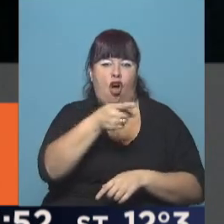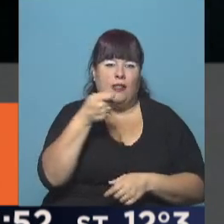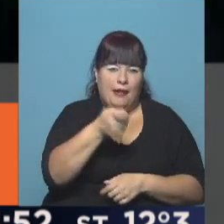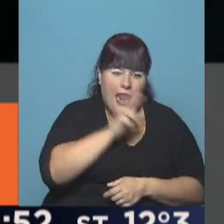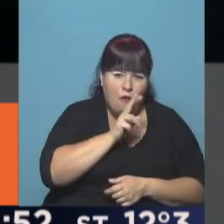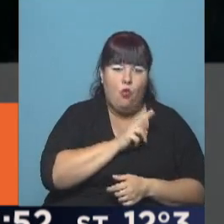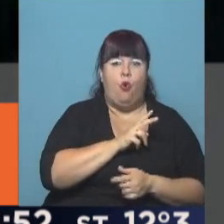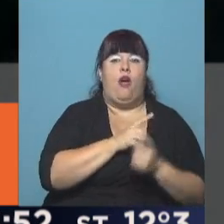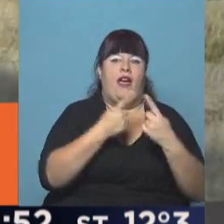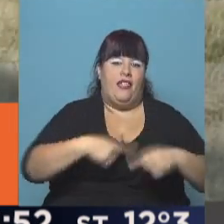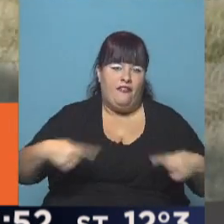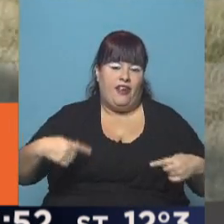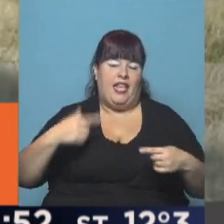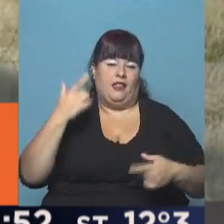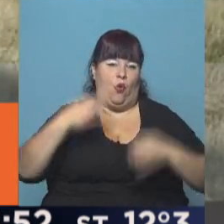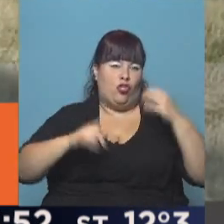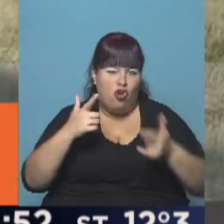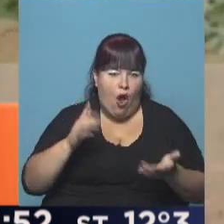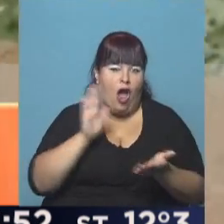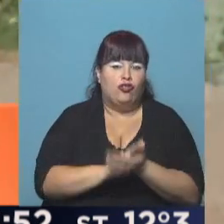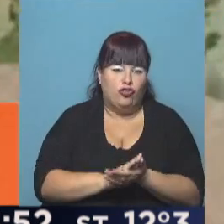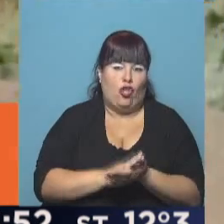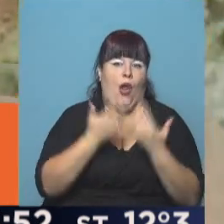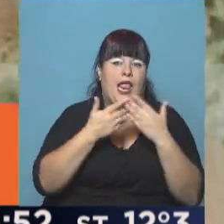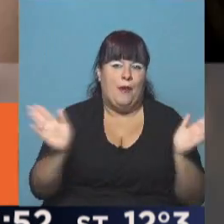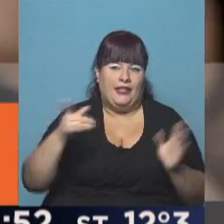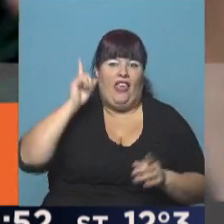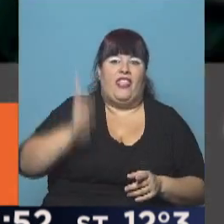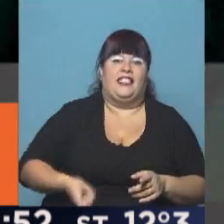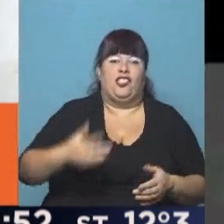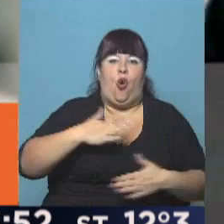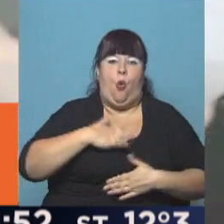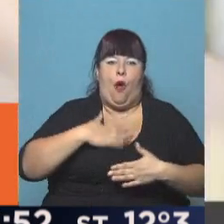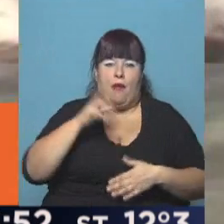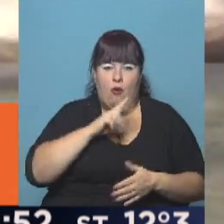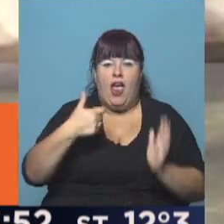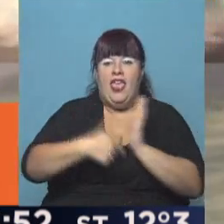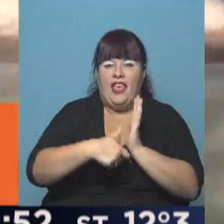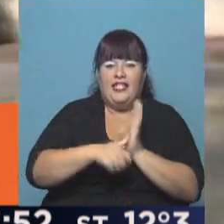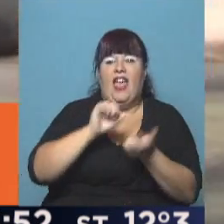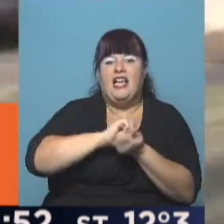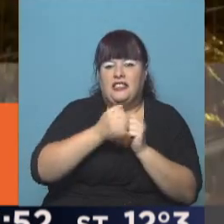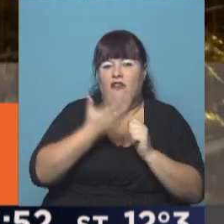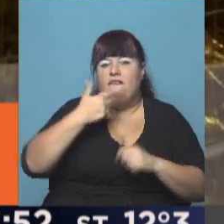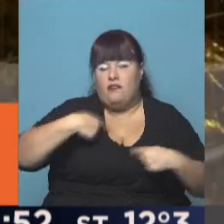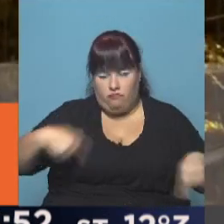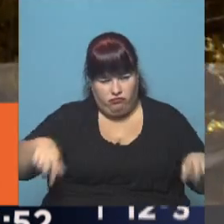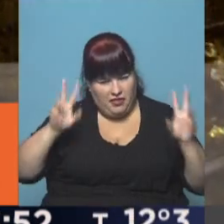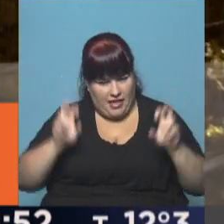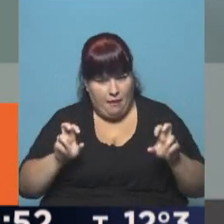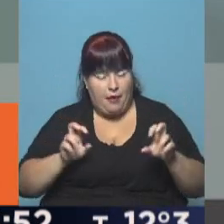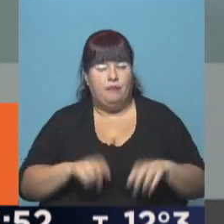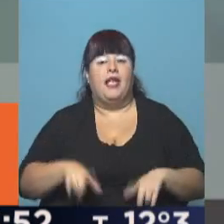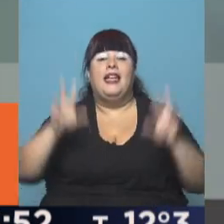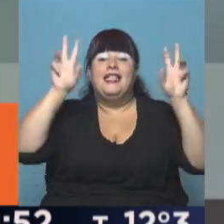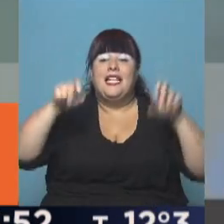femicidio y las constantes injusticias respecto de la libertad de decidir sobre el propio cuerpo, la identidad y la sexualidad, entre otras cuestiones. El